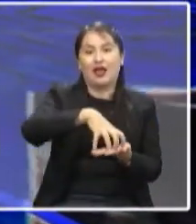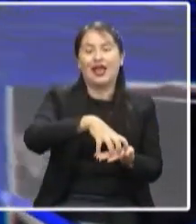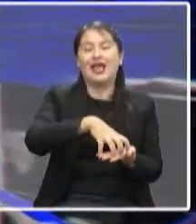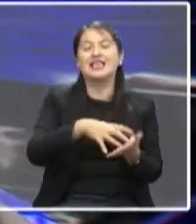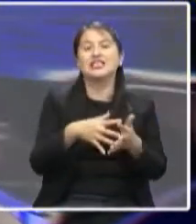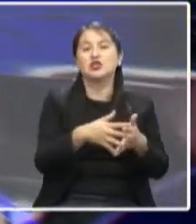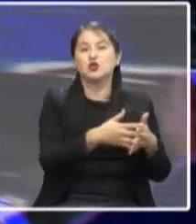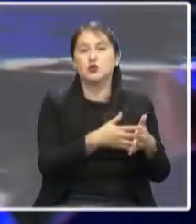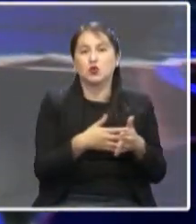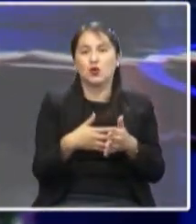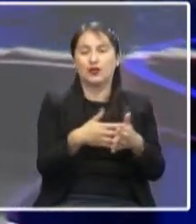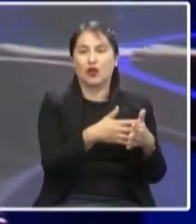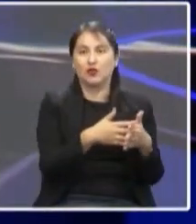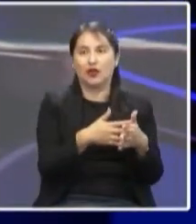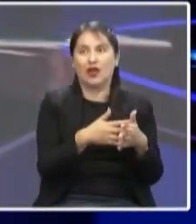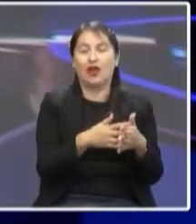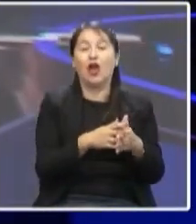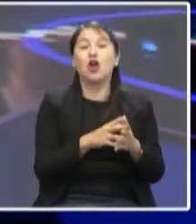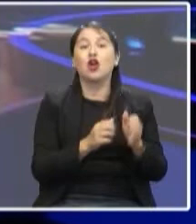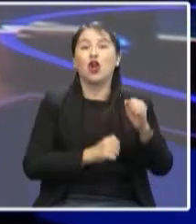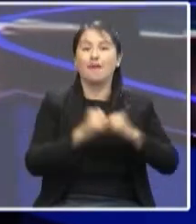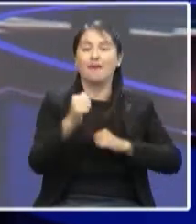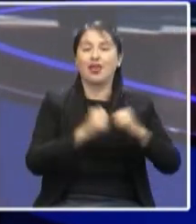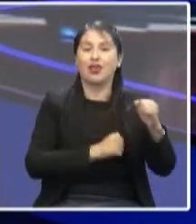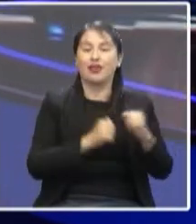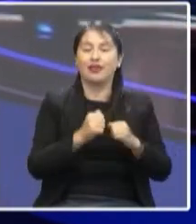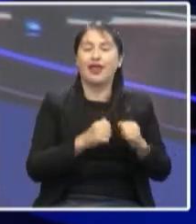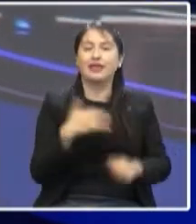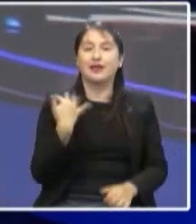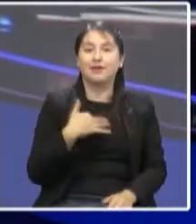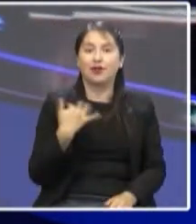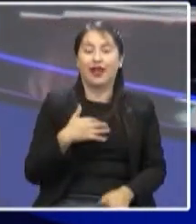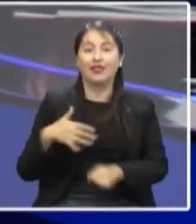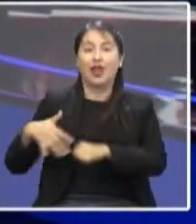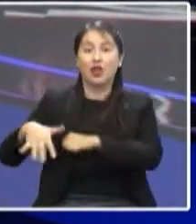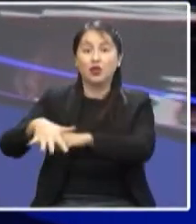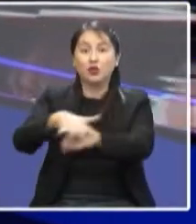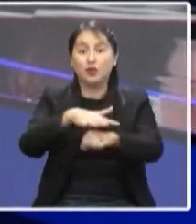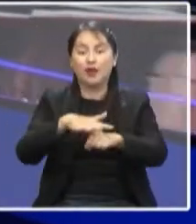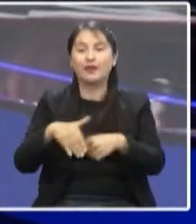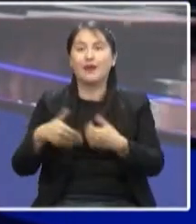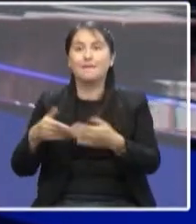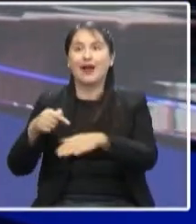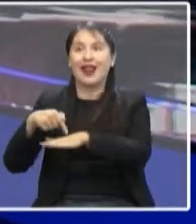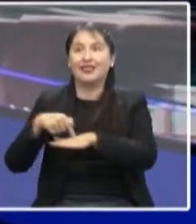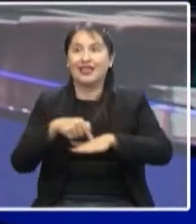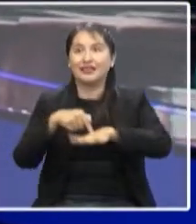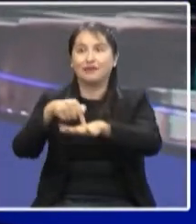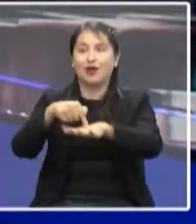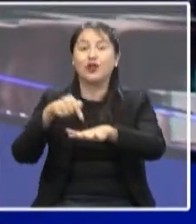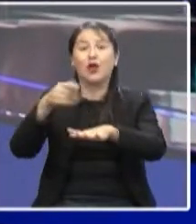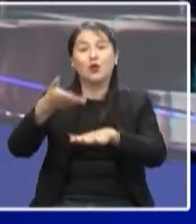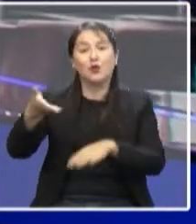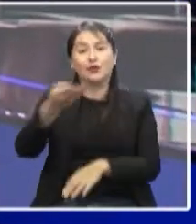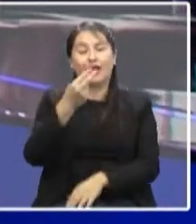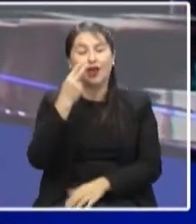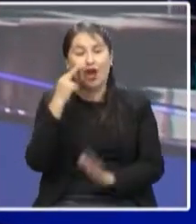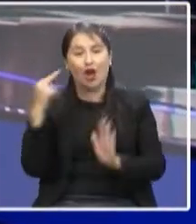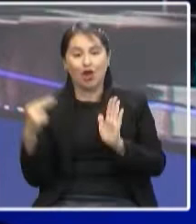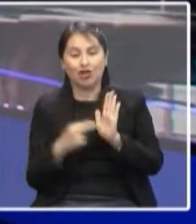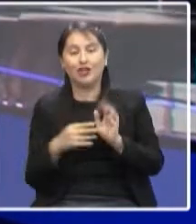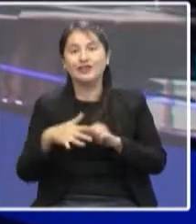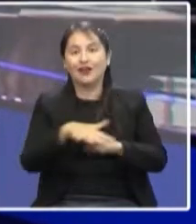con las compañías mayores de logística y distribución del mundo. Drones para transporte, si han visto esta foto, estos son los drones que desarrolla mi